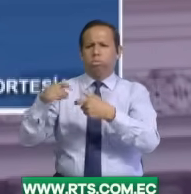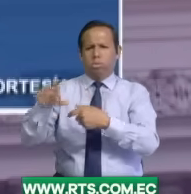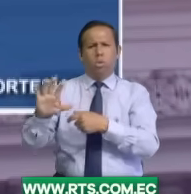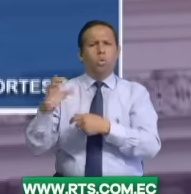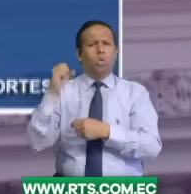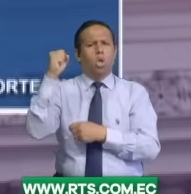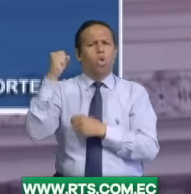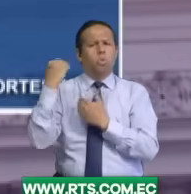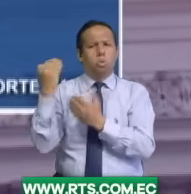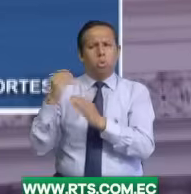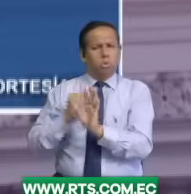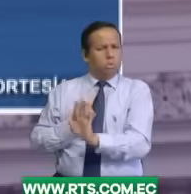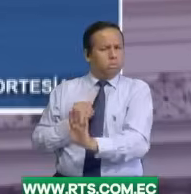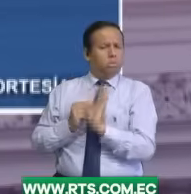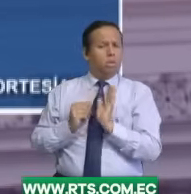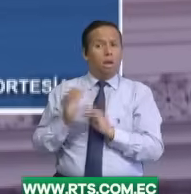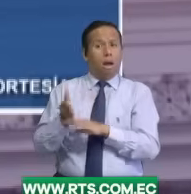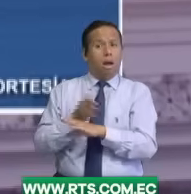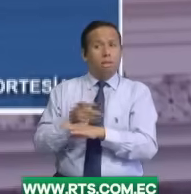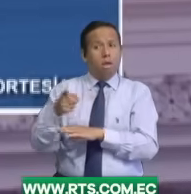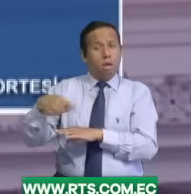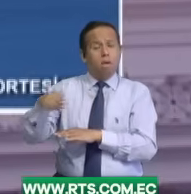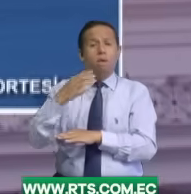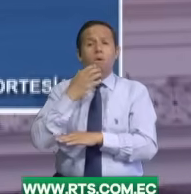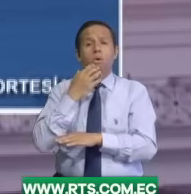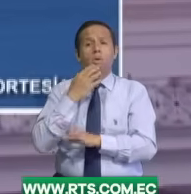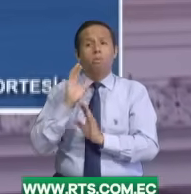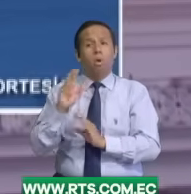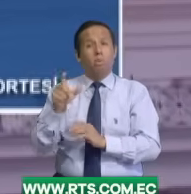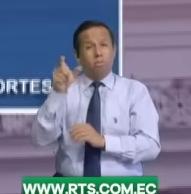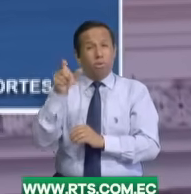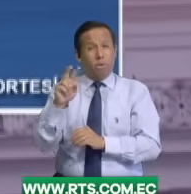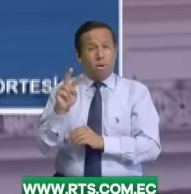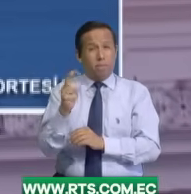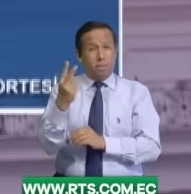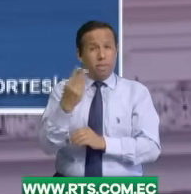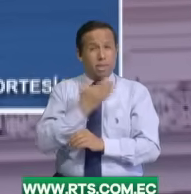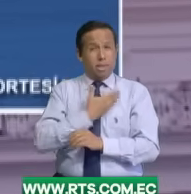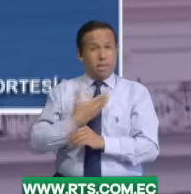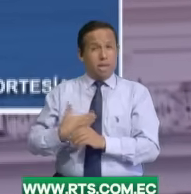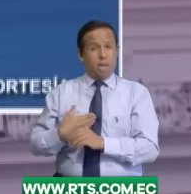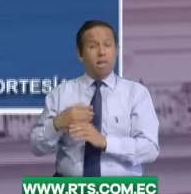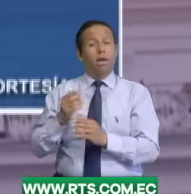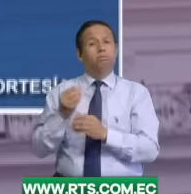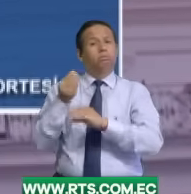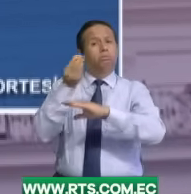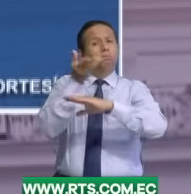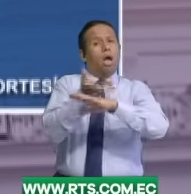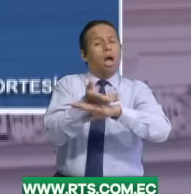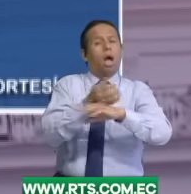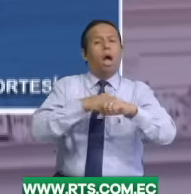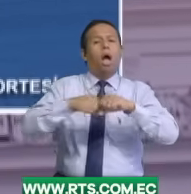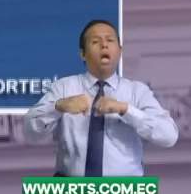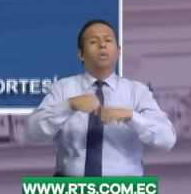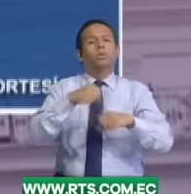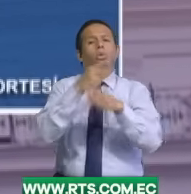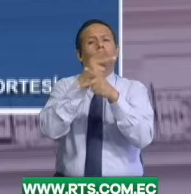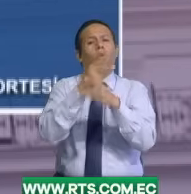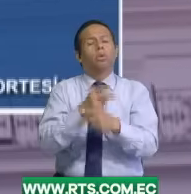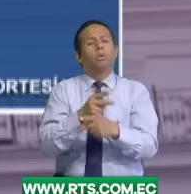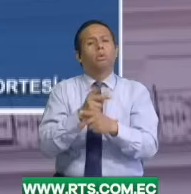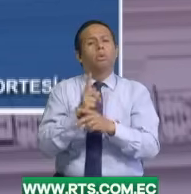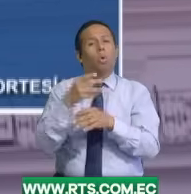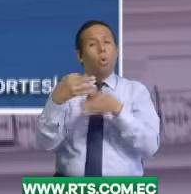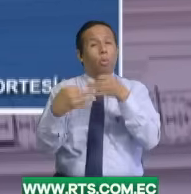Ella presentó en su condición de vicepresidenta de la República una acción de protección y la juez de la